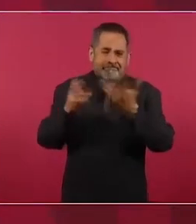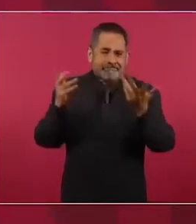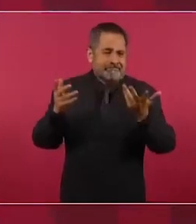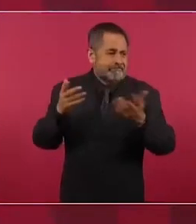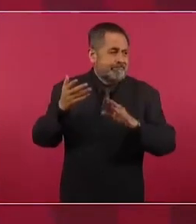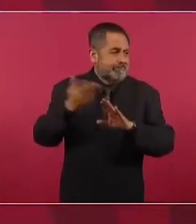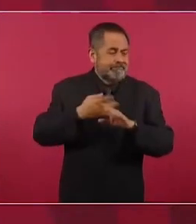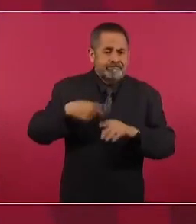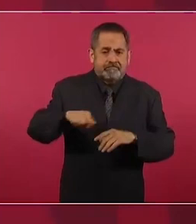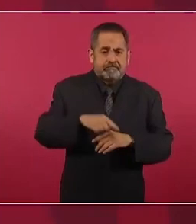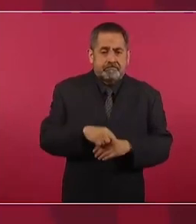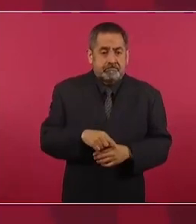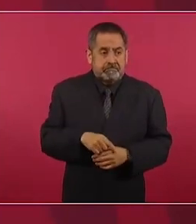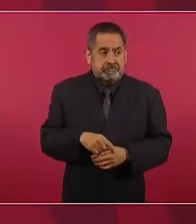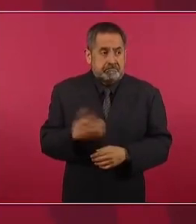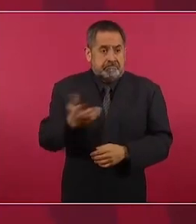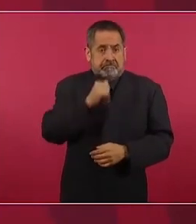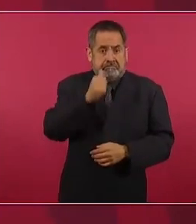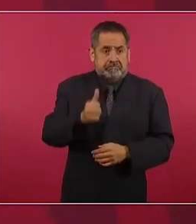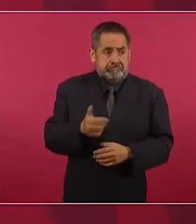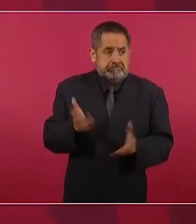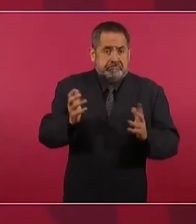y no se hace nada.